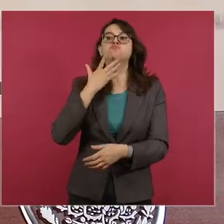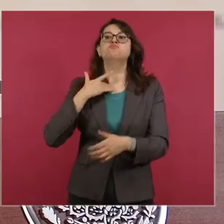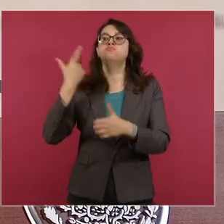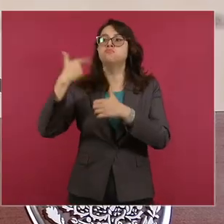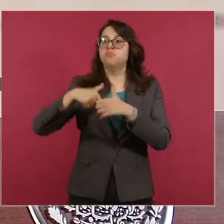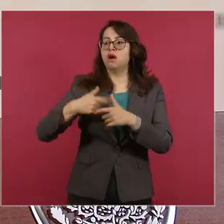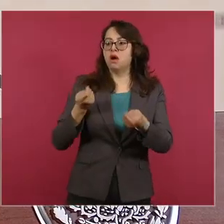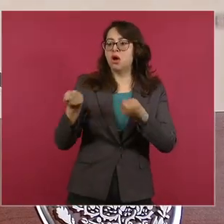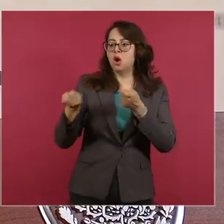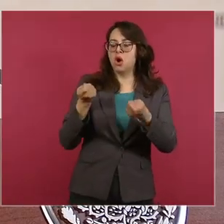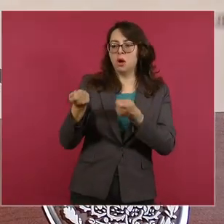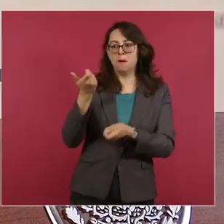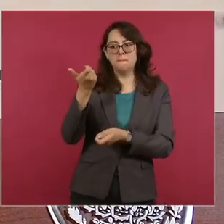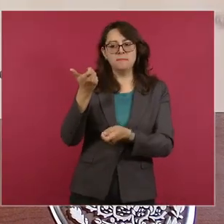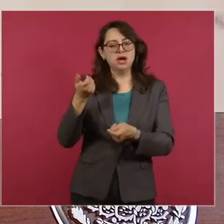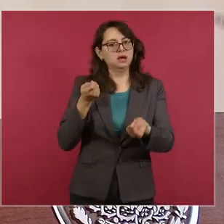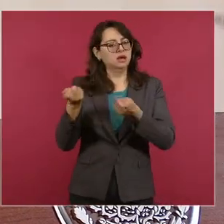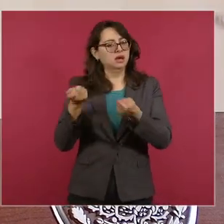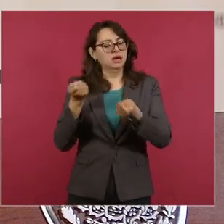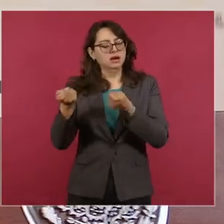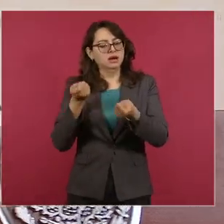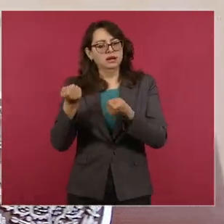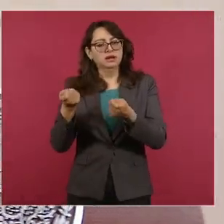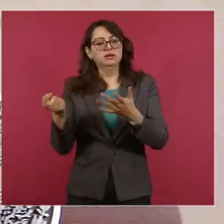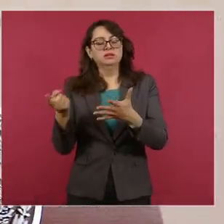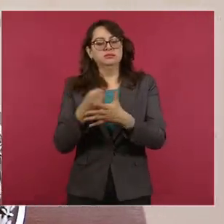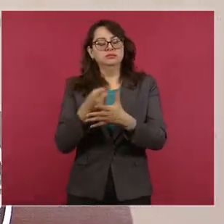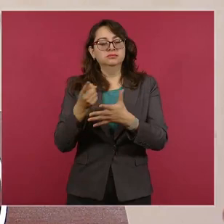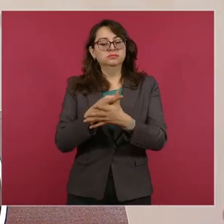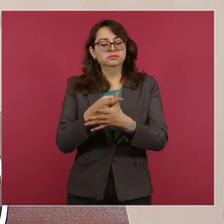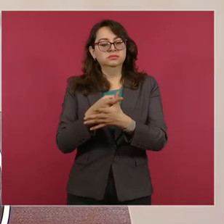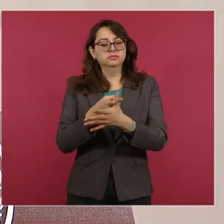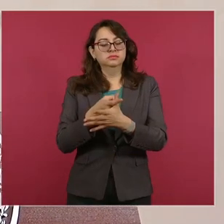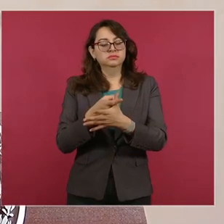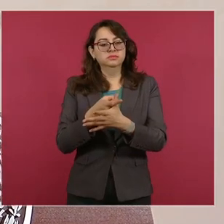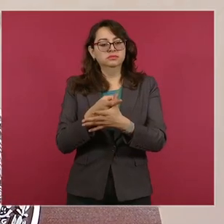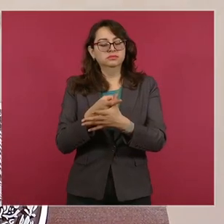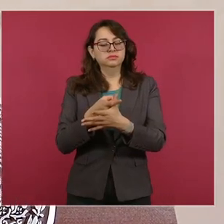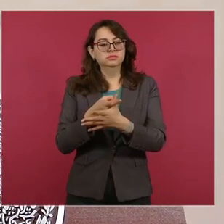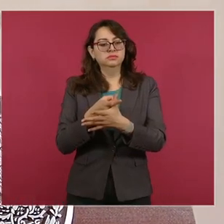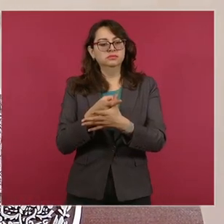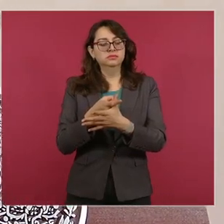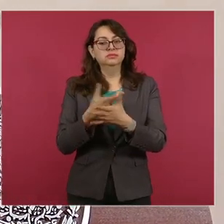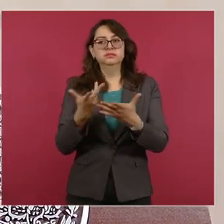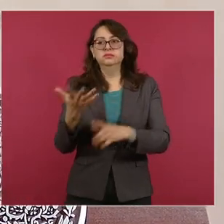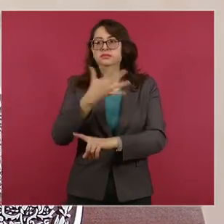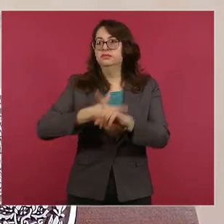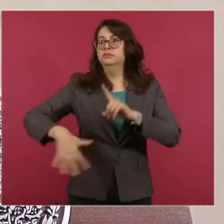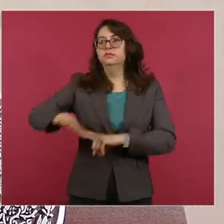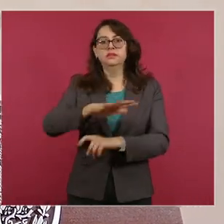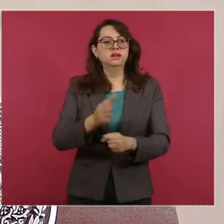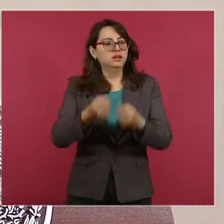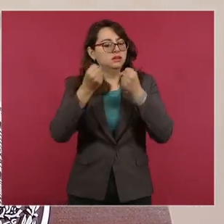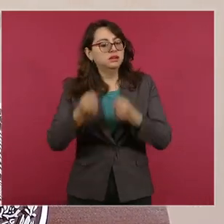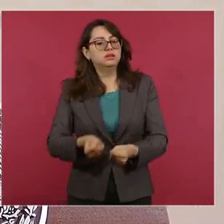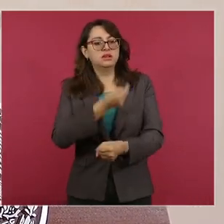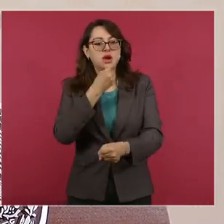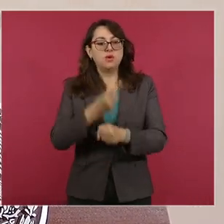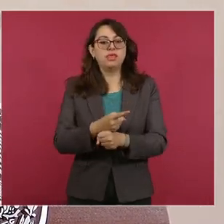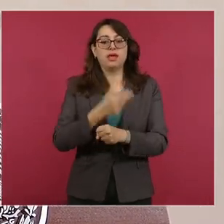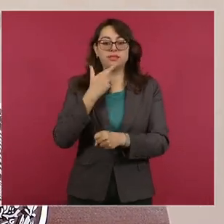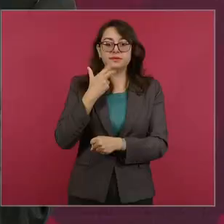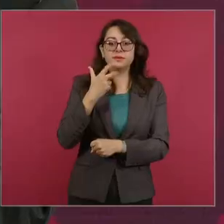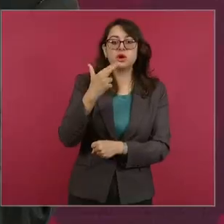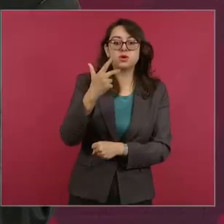que se vaya mejorando la seguridad pública,